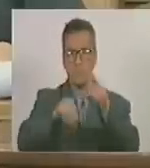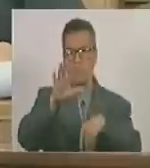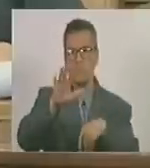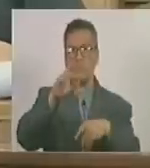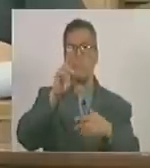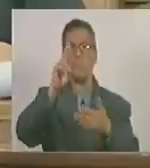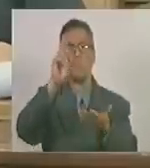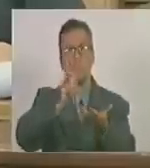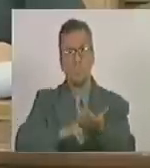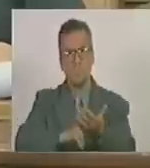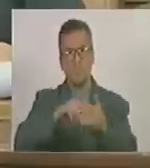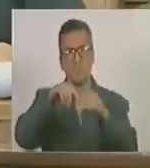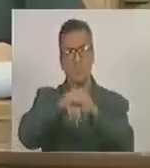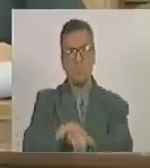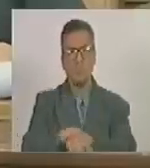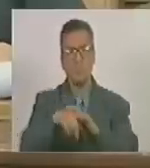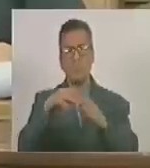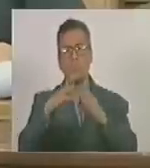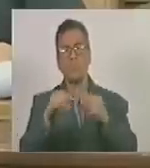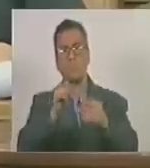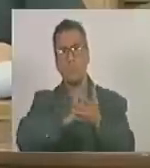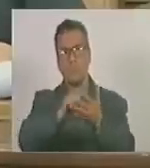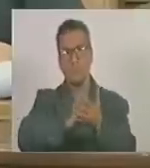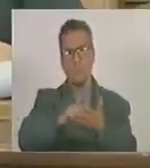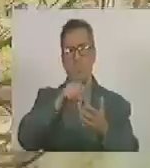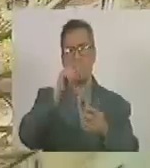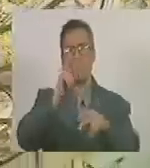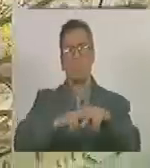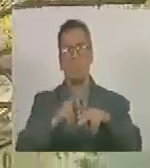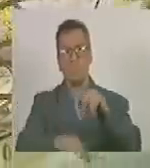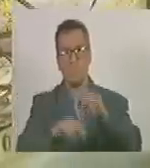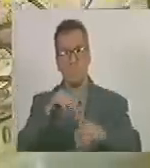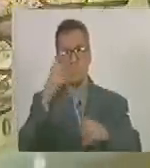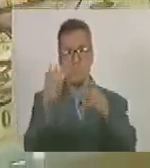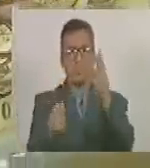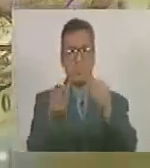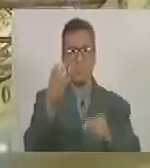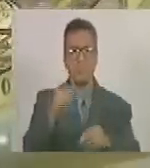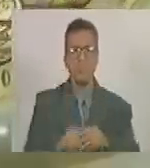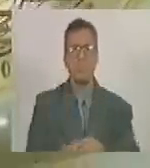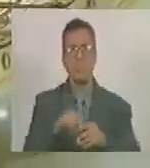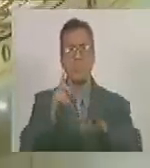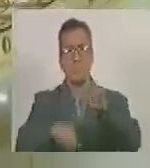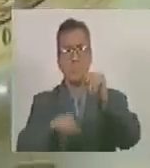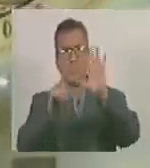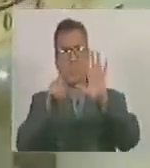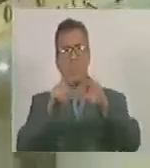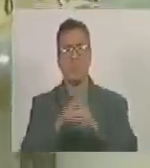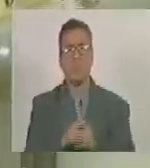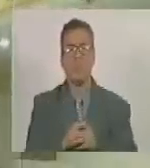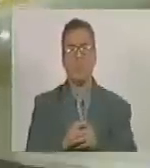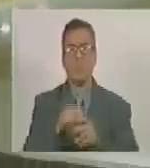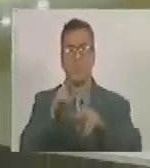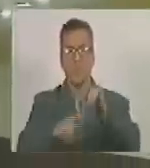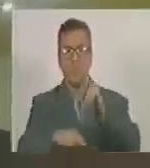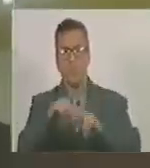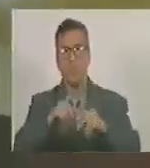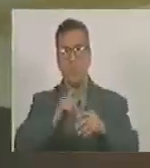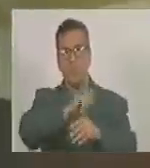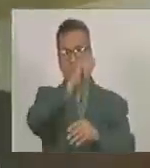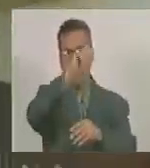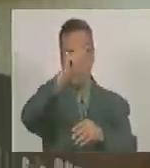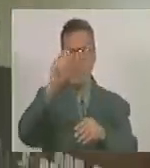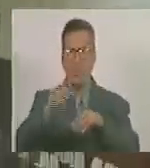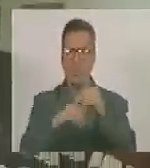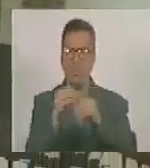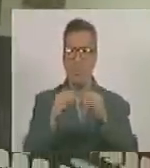el reglamento interno de funcionamiento de las instancias del Consejo Comunal. 16, construir el mapa de